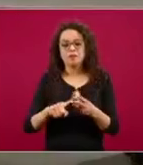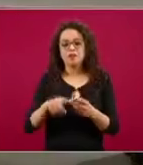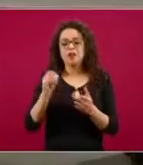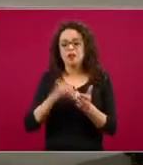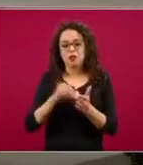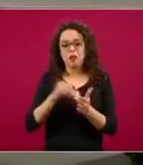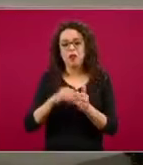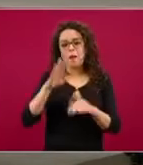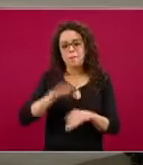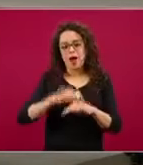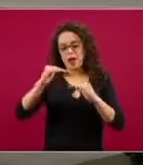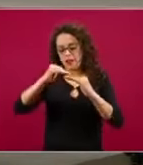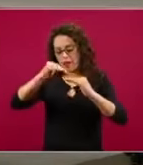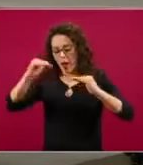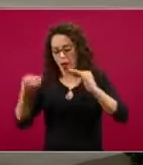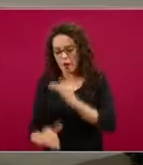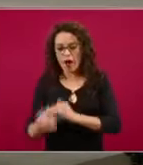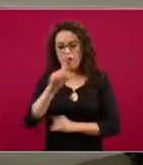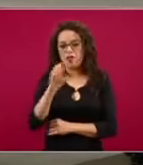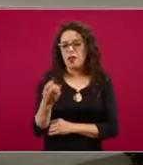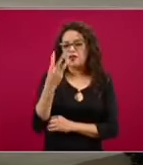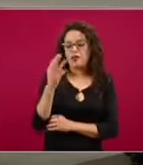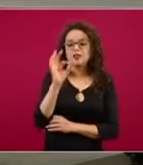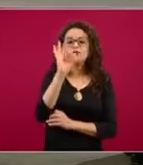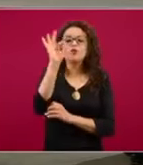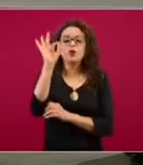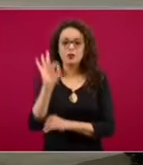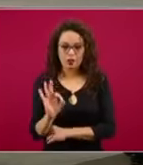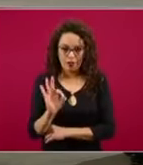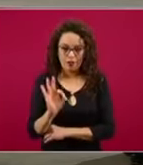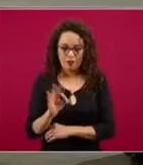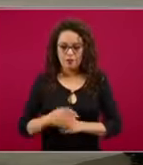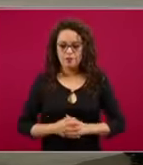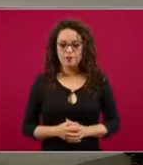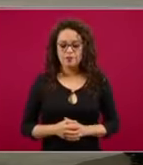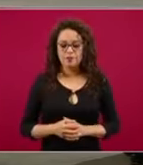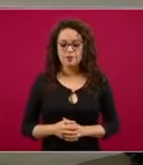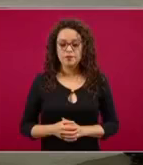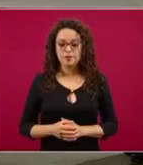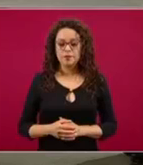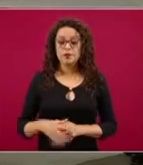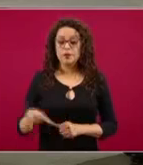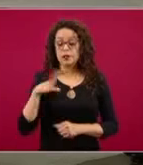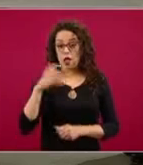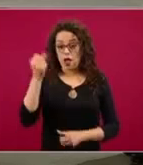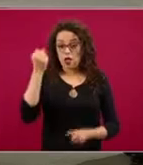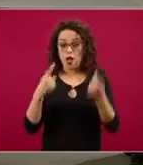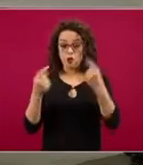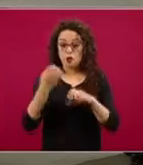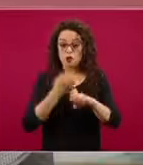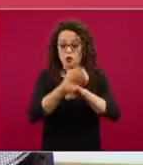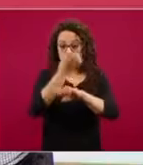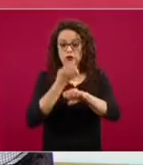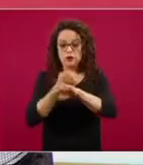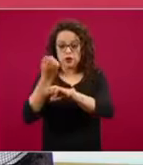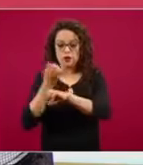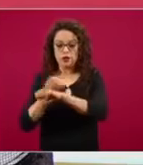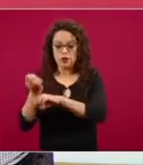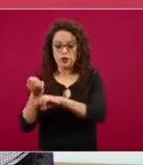más baja de ese 3% y de los datos nacionales. Tenemos entidades federativas como precisamente han